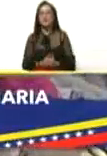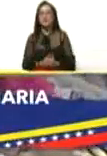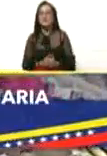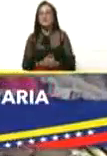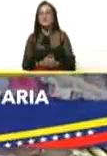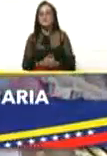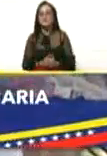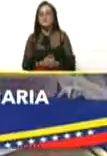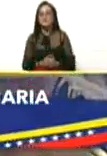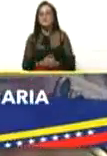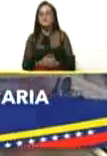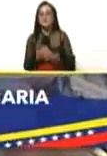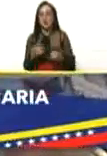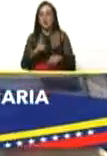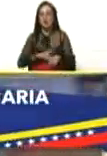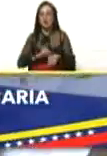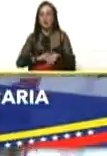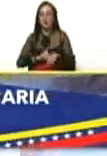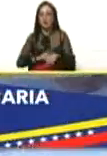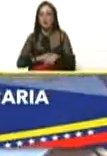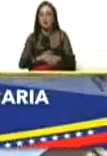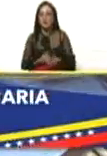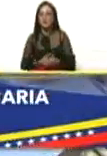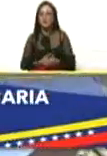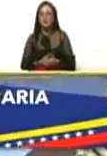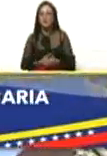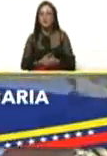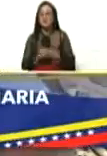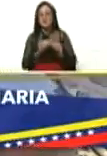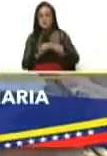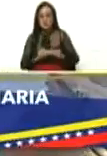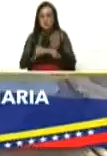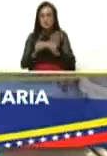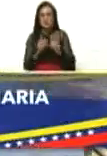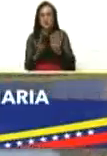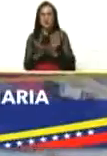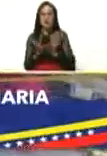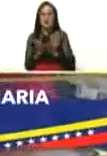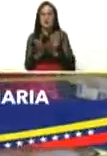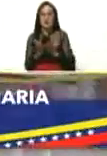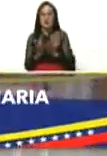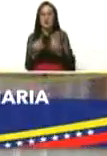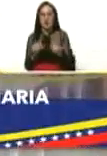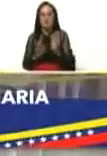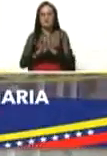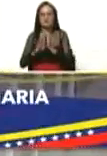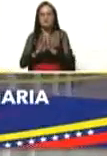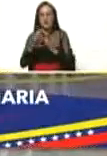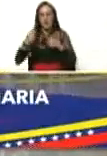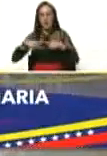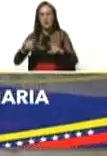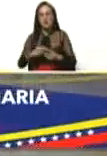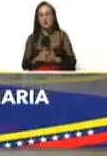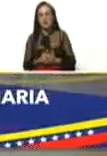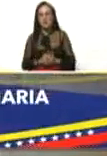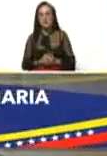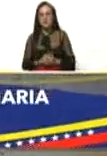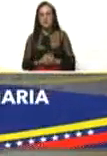38 de ellas en este momento. Y bueno, una vez que vamos recuperando escuelas, avanzamos hacia otras y